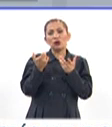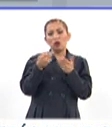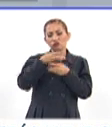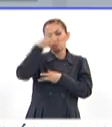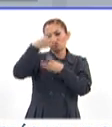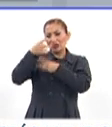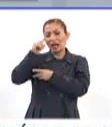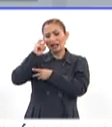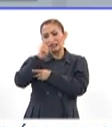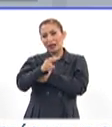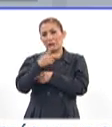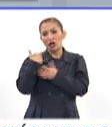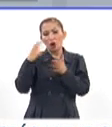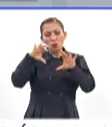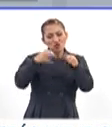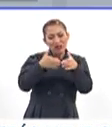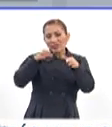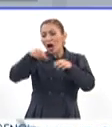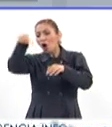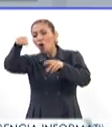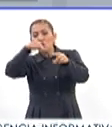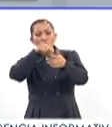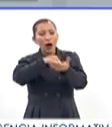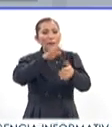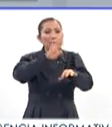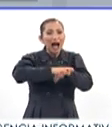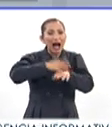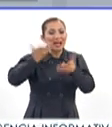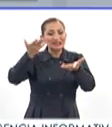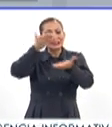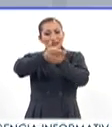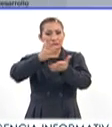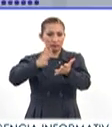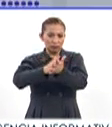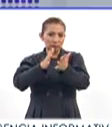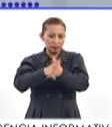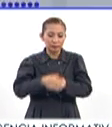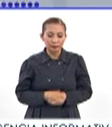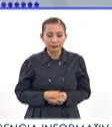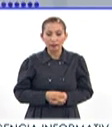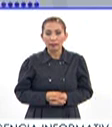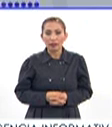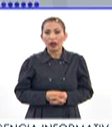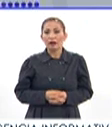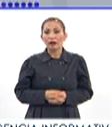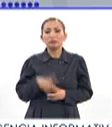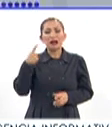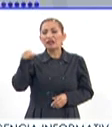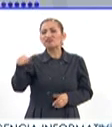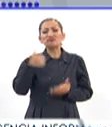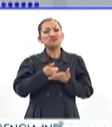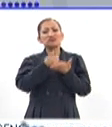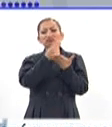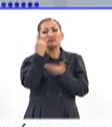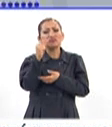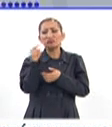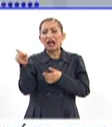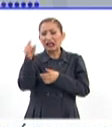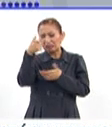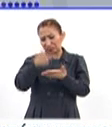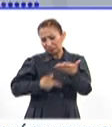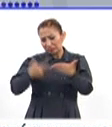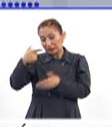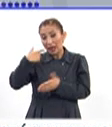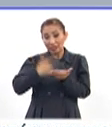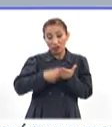cosa ya donde se identifican las comunidades y los actores más participativo, ¿no? Claro. ¿Para qué nos sirve? Nos sirve desde